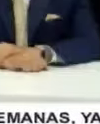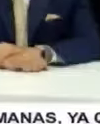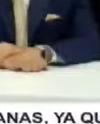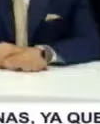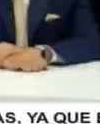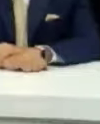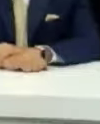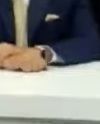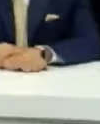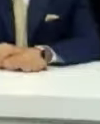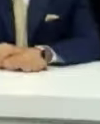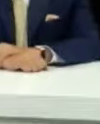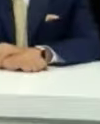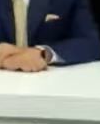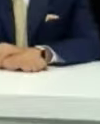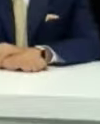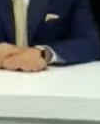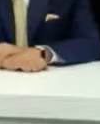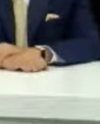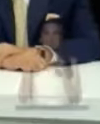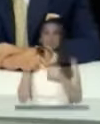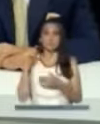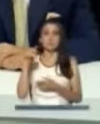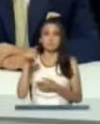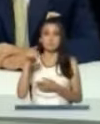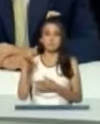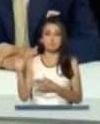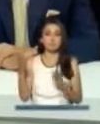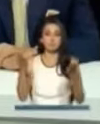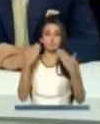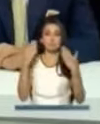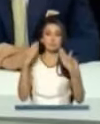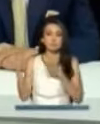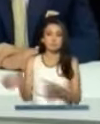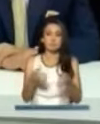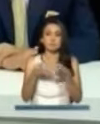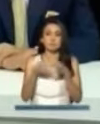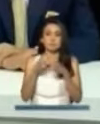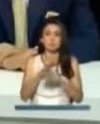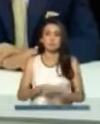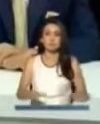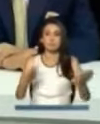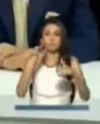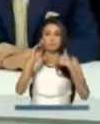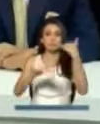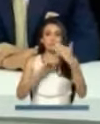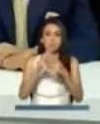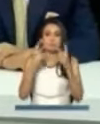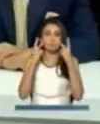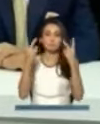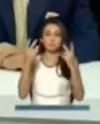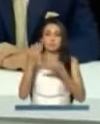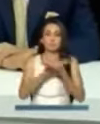Pepe, muy buenas noches. Acá en Quito, capital de la República de Ecuador, son las 19:45 y es un gusto poder compartir